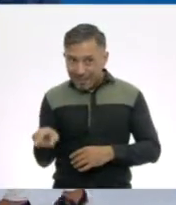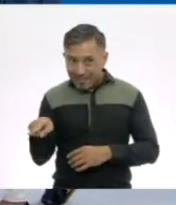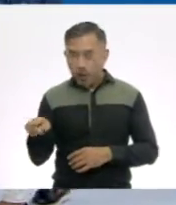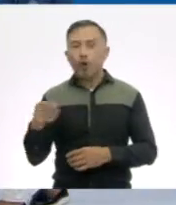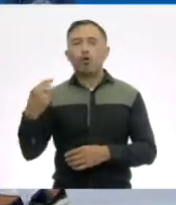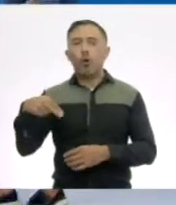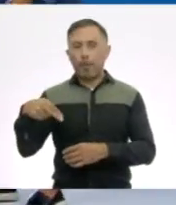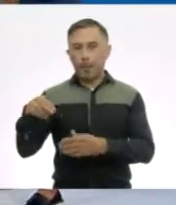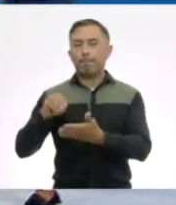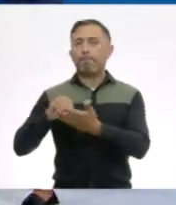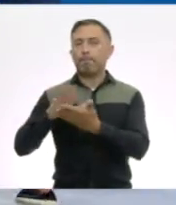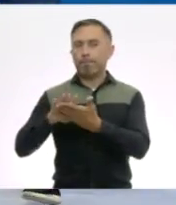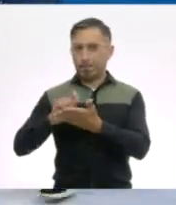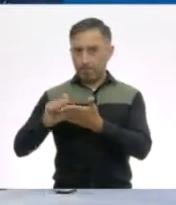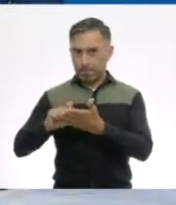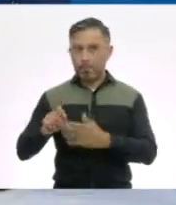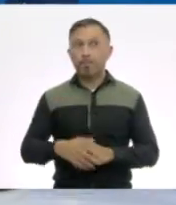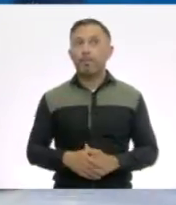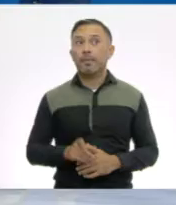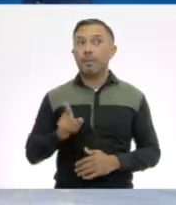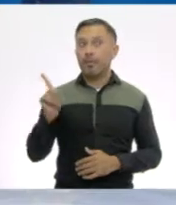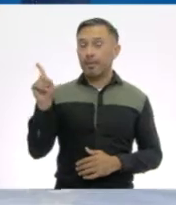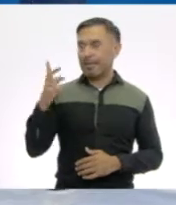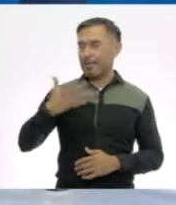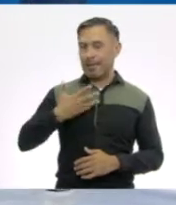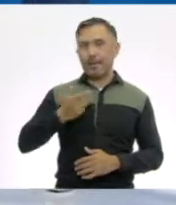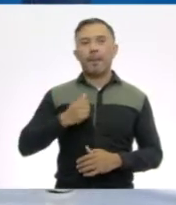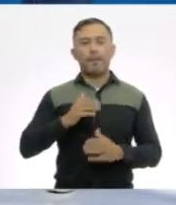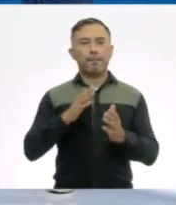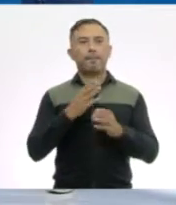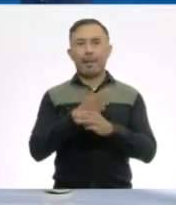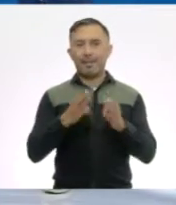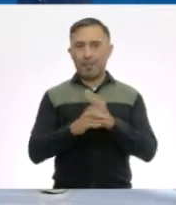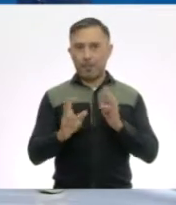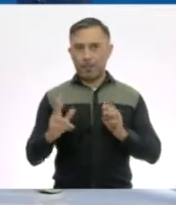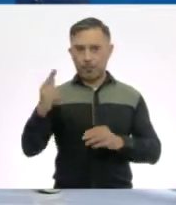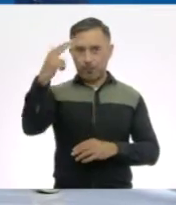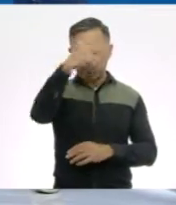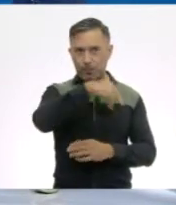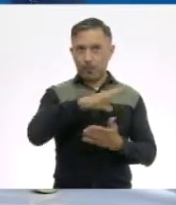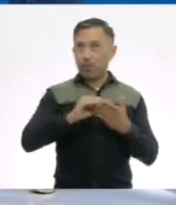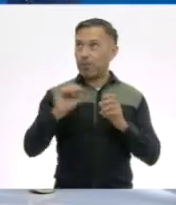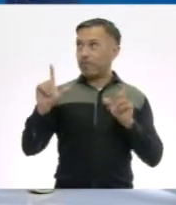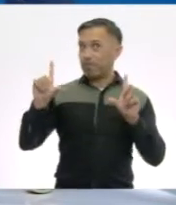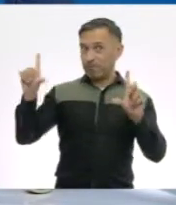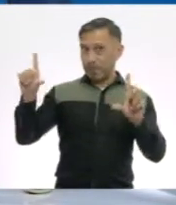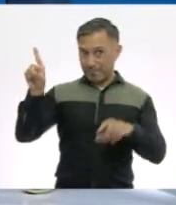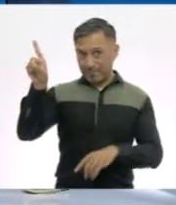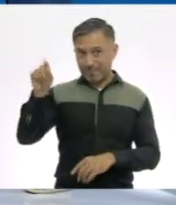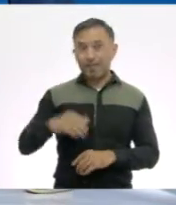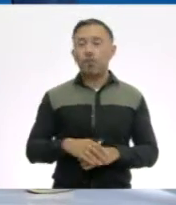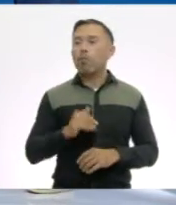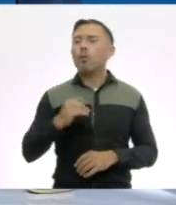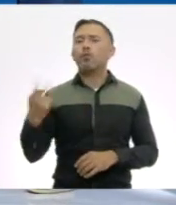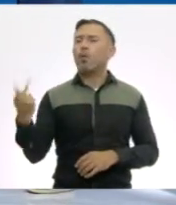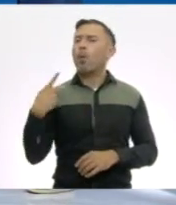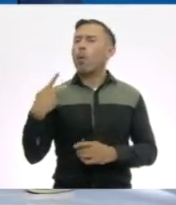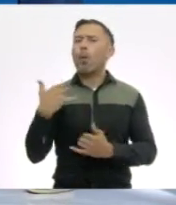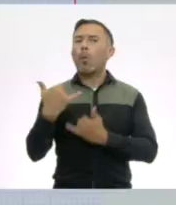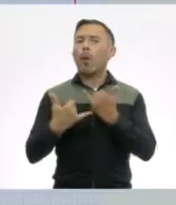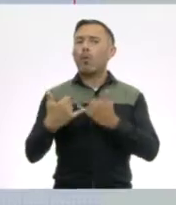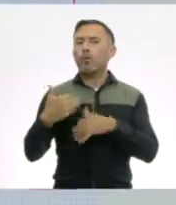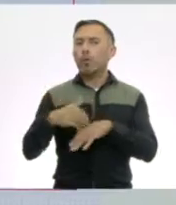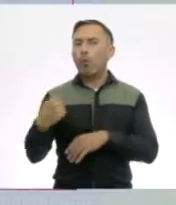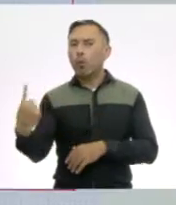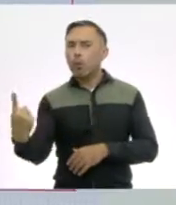material recortable aquí, ya pegado. Así es. Vamos a ver ahorita quién de las 2 va a ser el jugador 1 y quién va a ser el